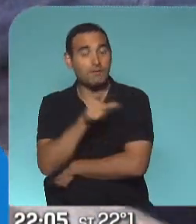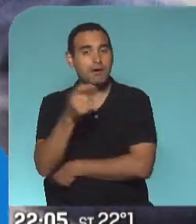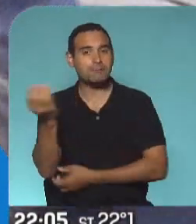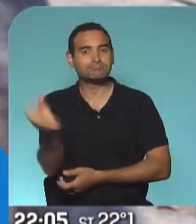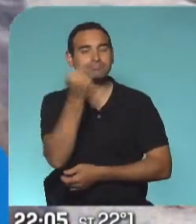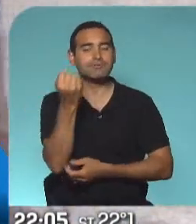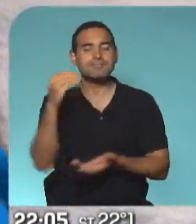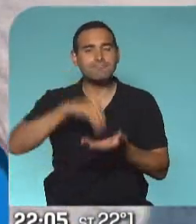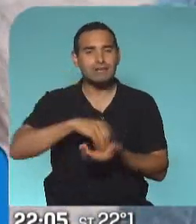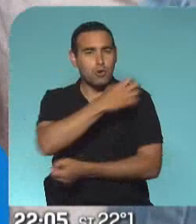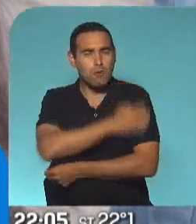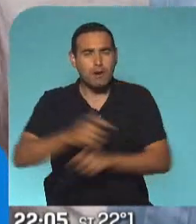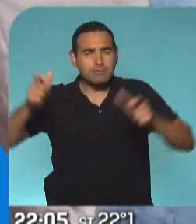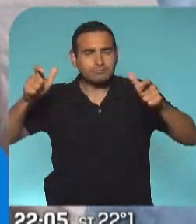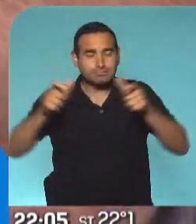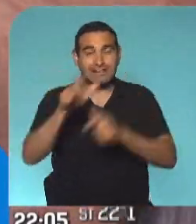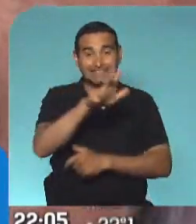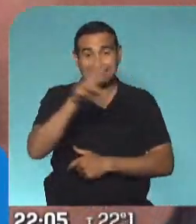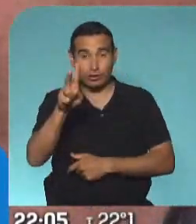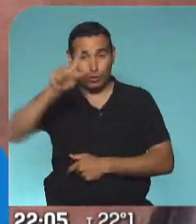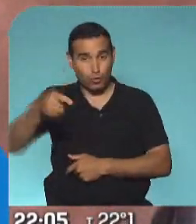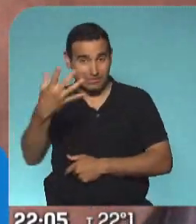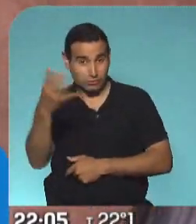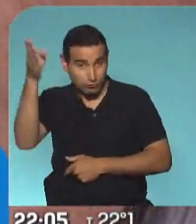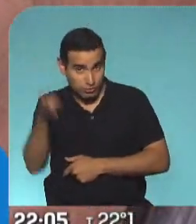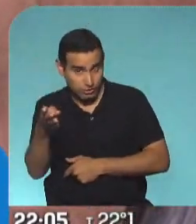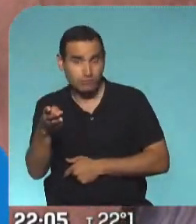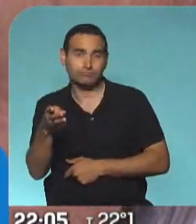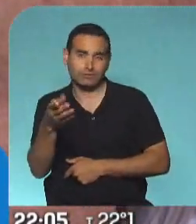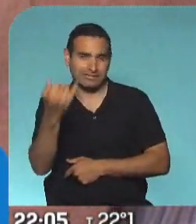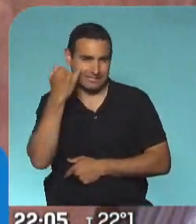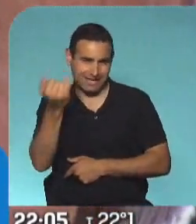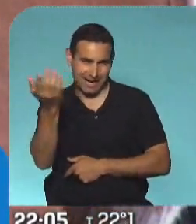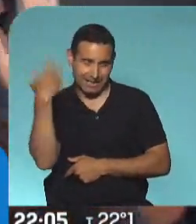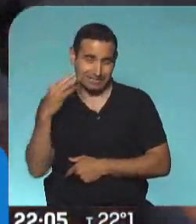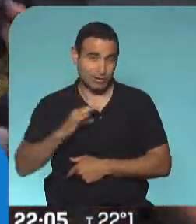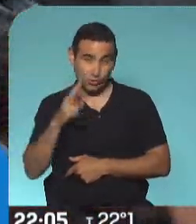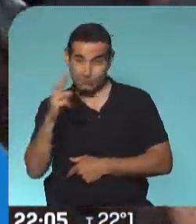haber disminuido la pobreza de 32,5%,